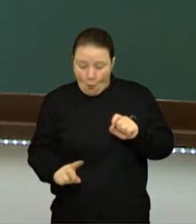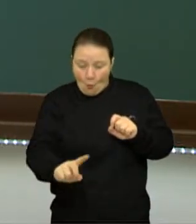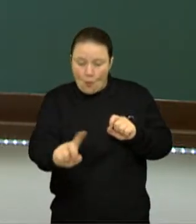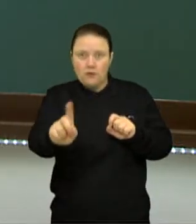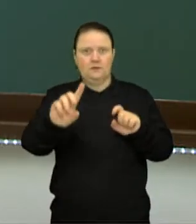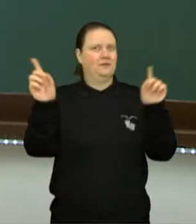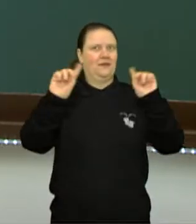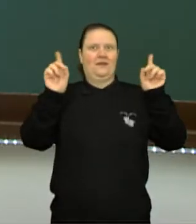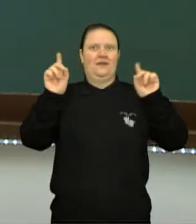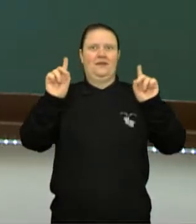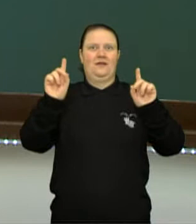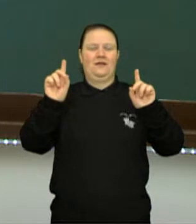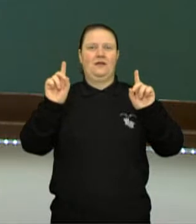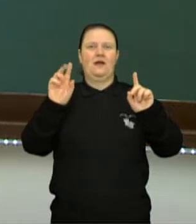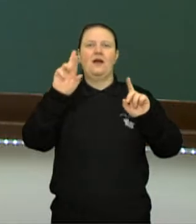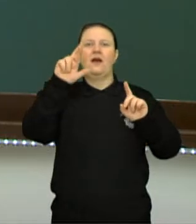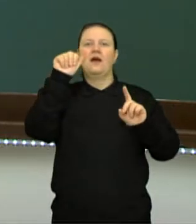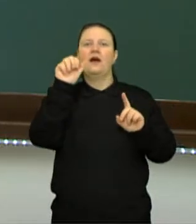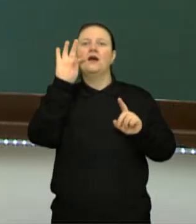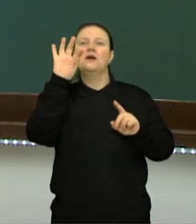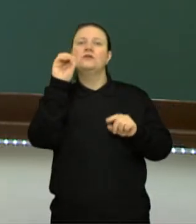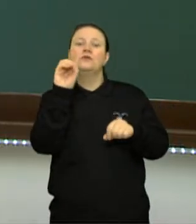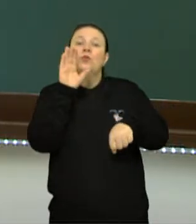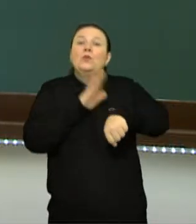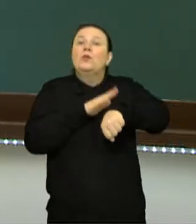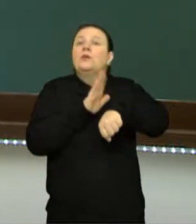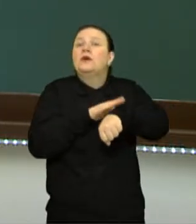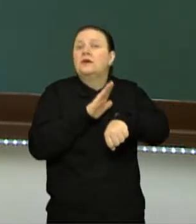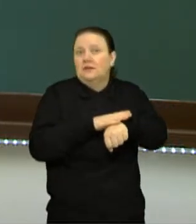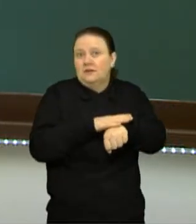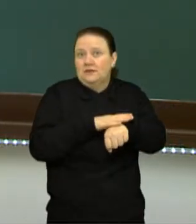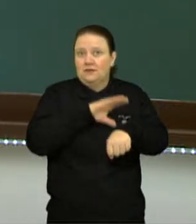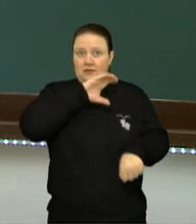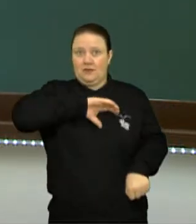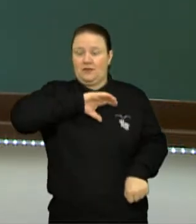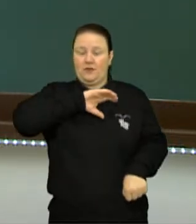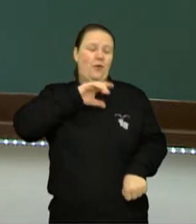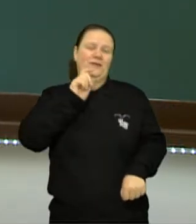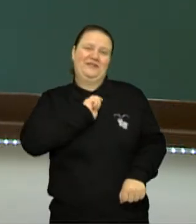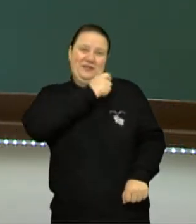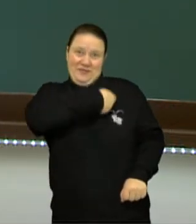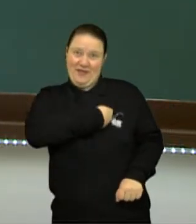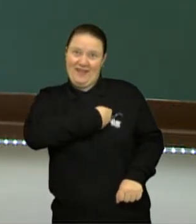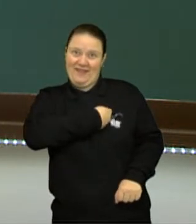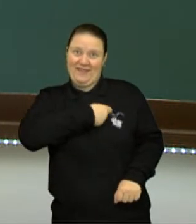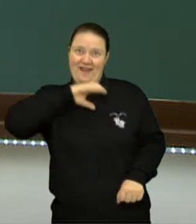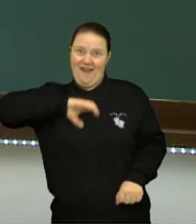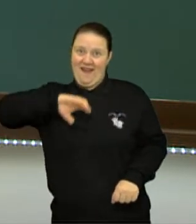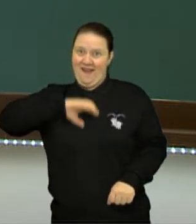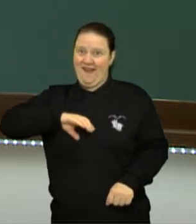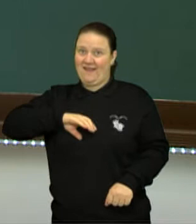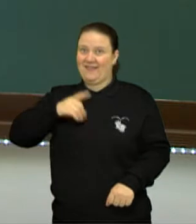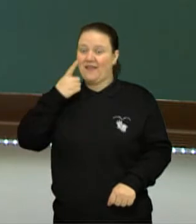momento. E o rato que a gente conhece, aquele rato nojento, é ratão, de acordo? Vamos a seguir.